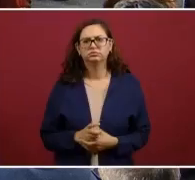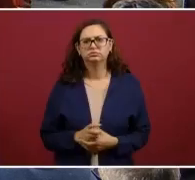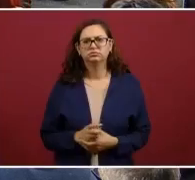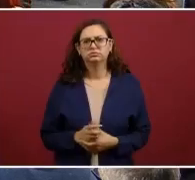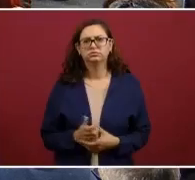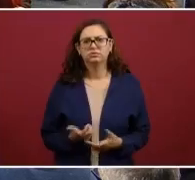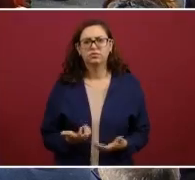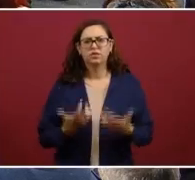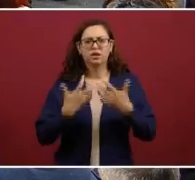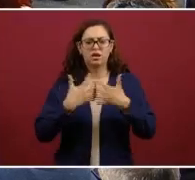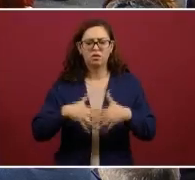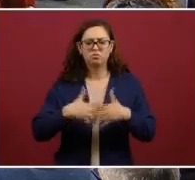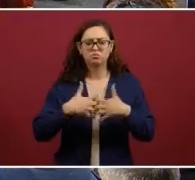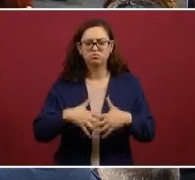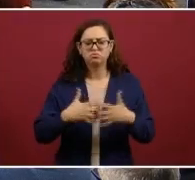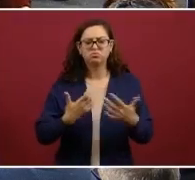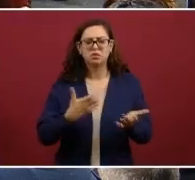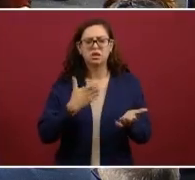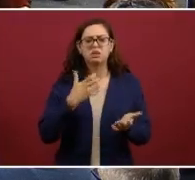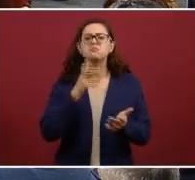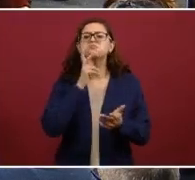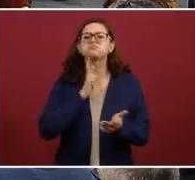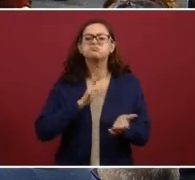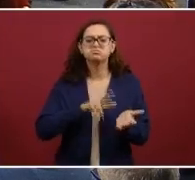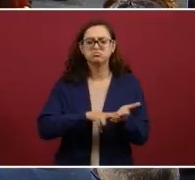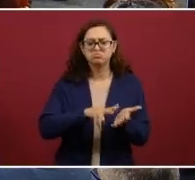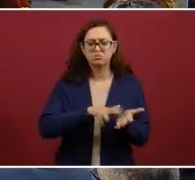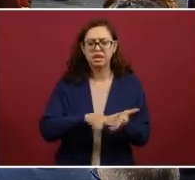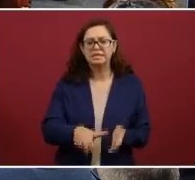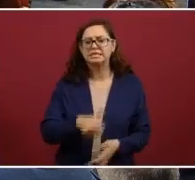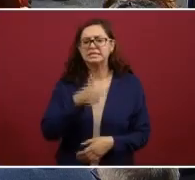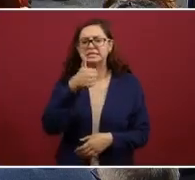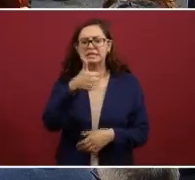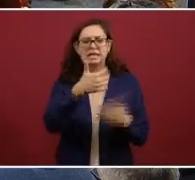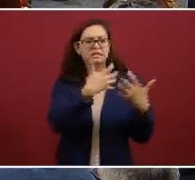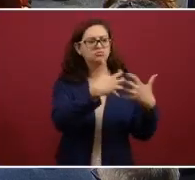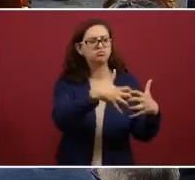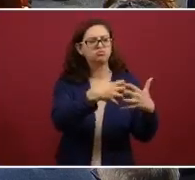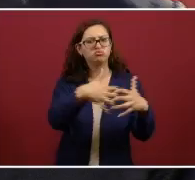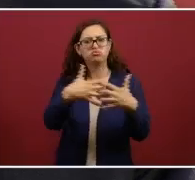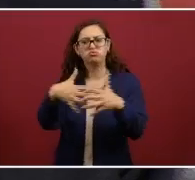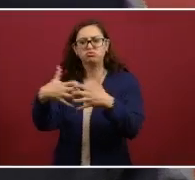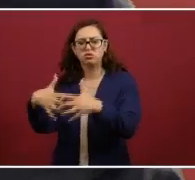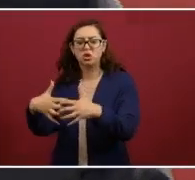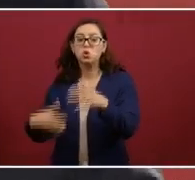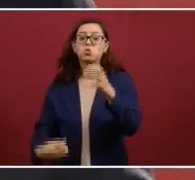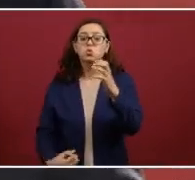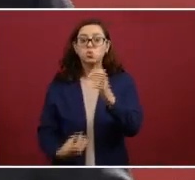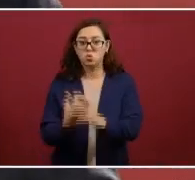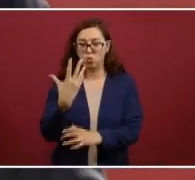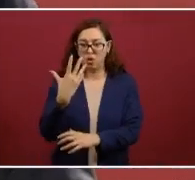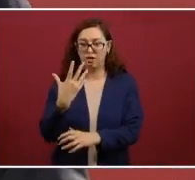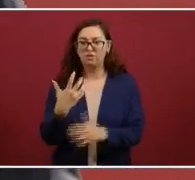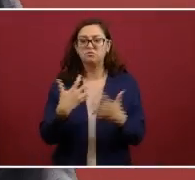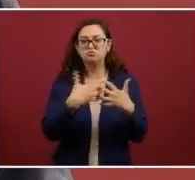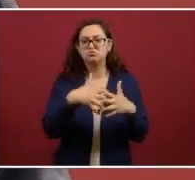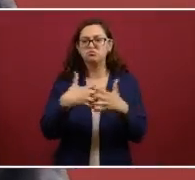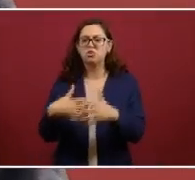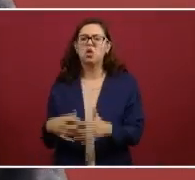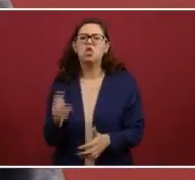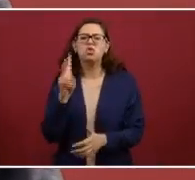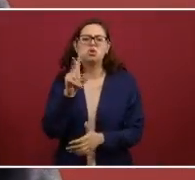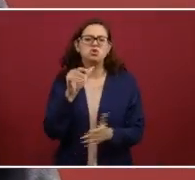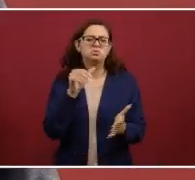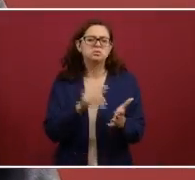abastecer de petróleo crudo las 6 refinerías y la nueva con